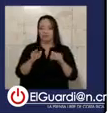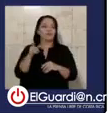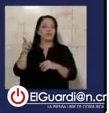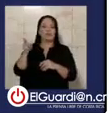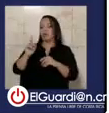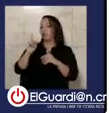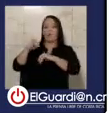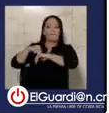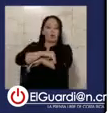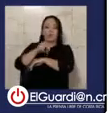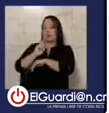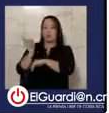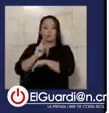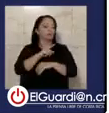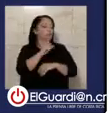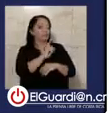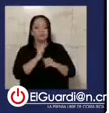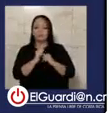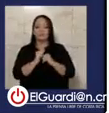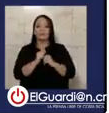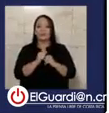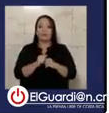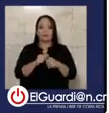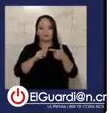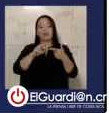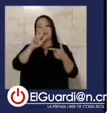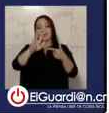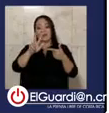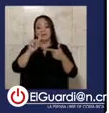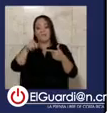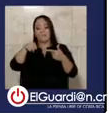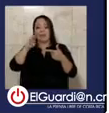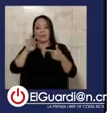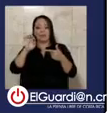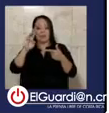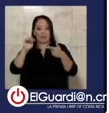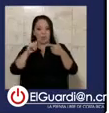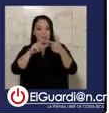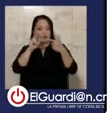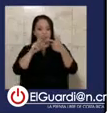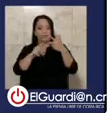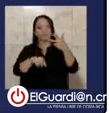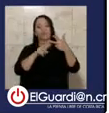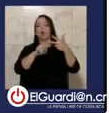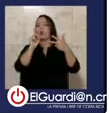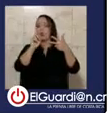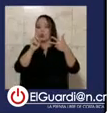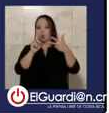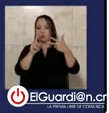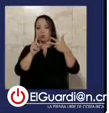no salió de APM Terminals. 3 que salieron de APM Terminals y un último que nos lo